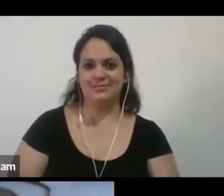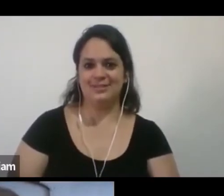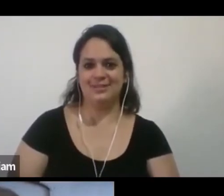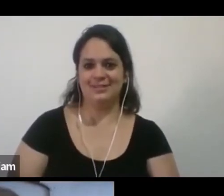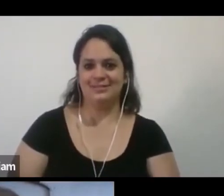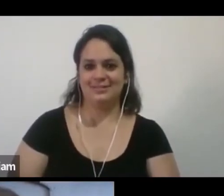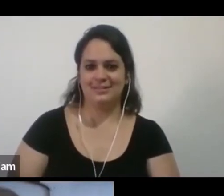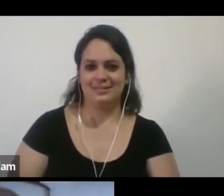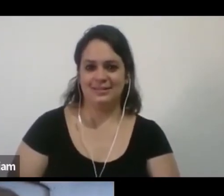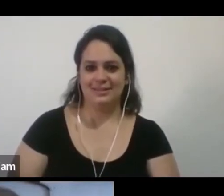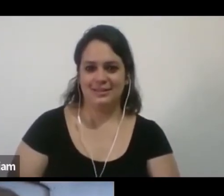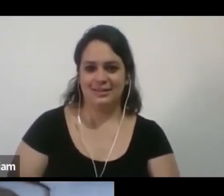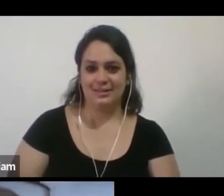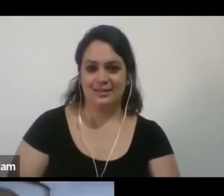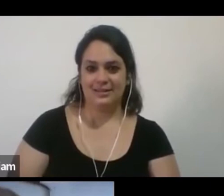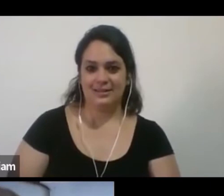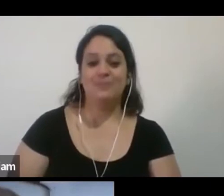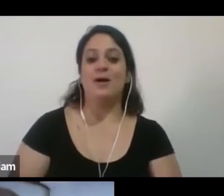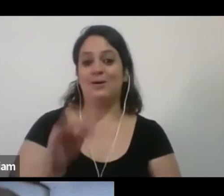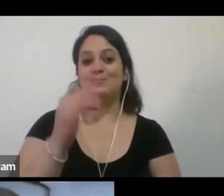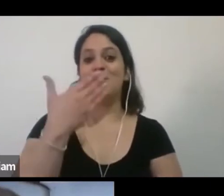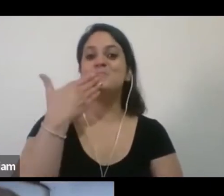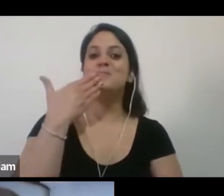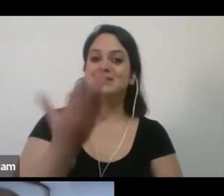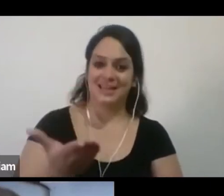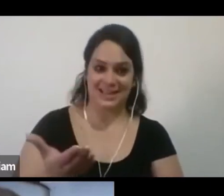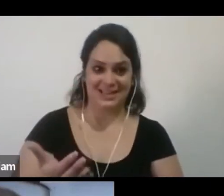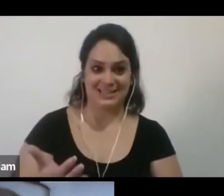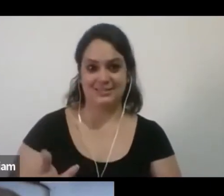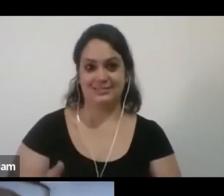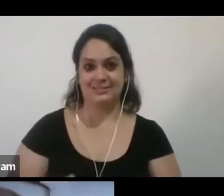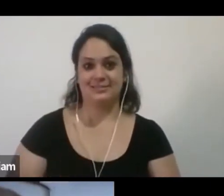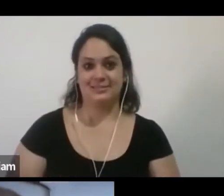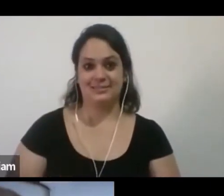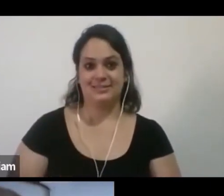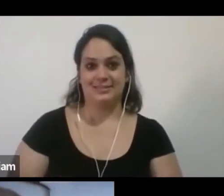Sí, muchas gracias, Dani.